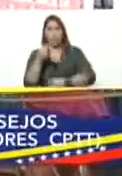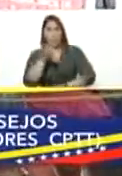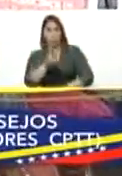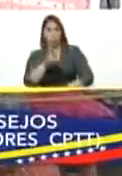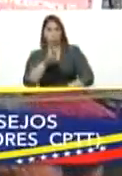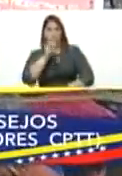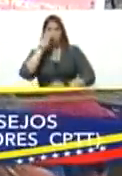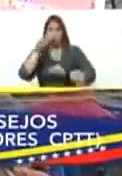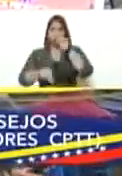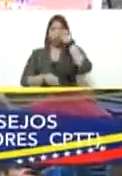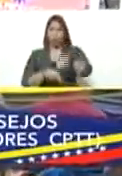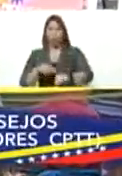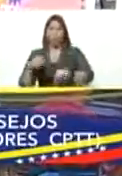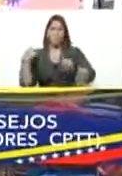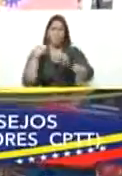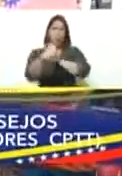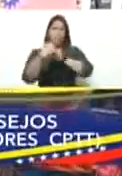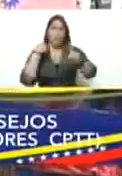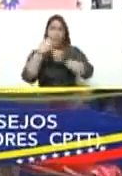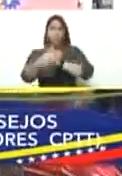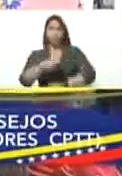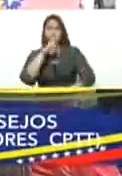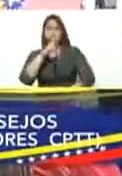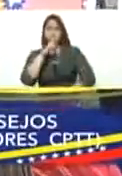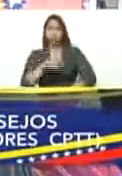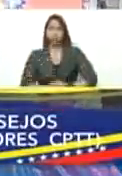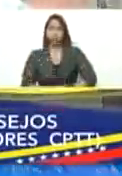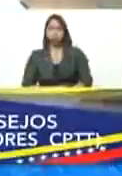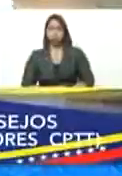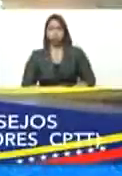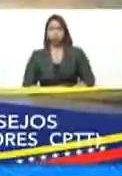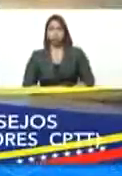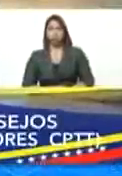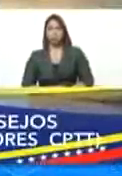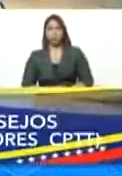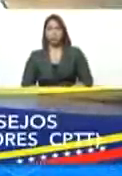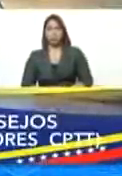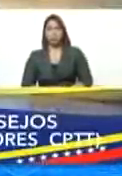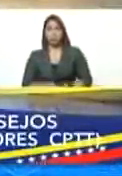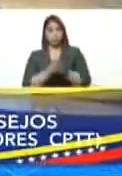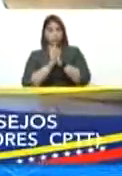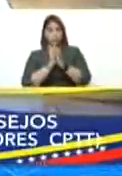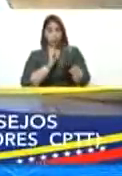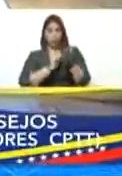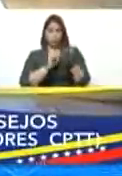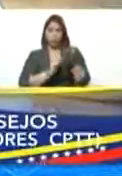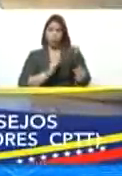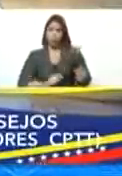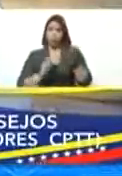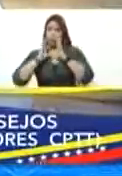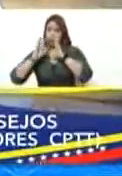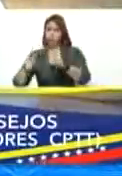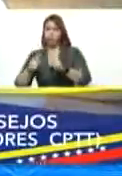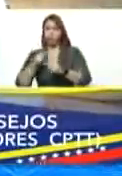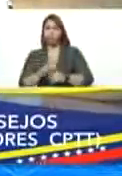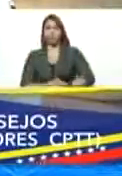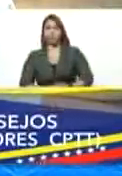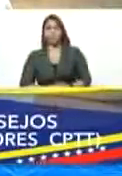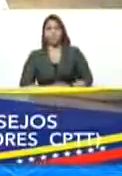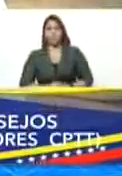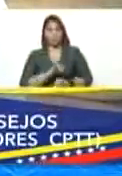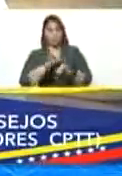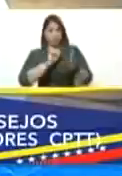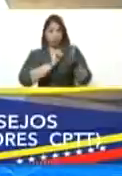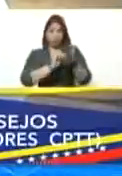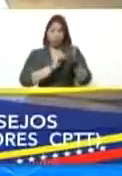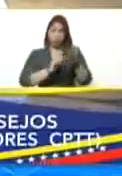misiles, lum, lum, lum, lum. Toma nota, Osvaldo Vera, para las ruedas de prensa que tú das. Está tomando nota, Osvaldo